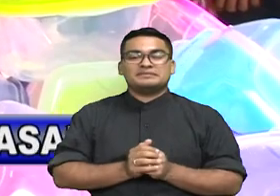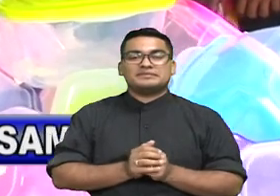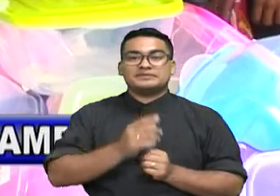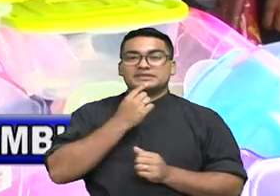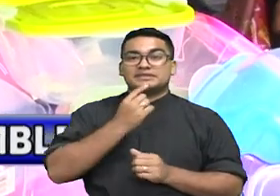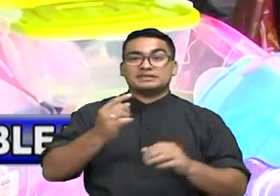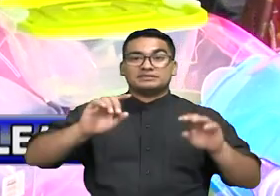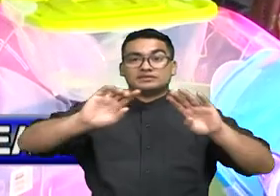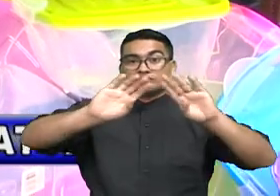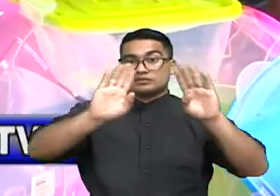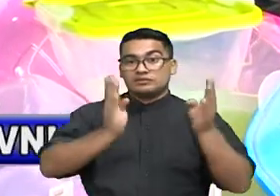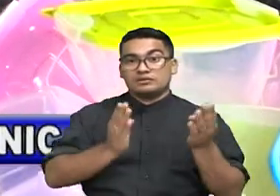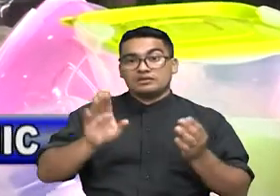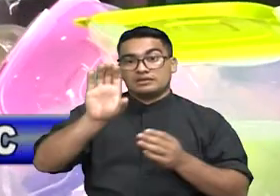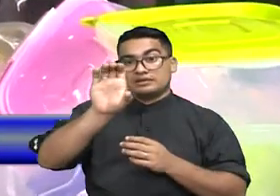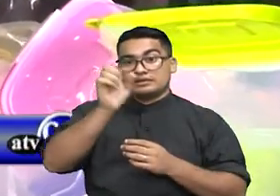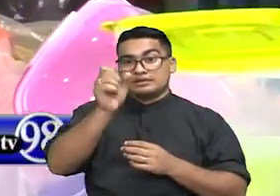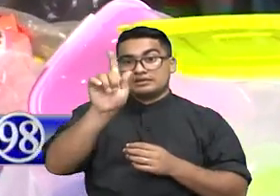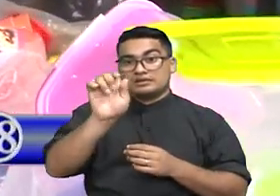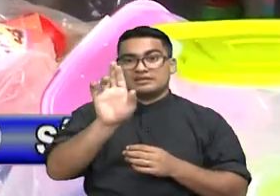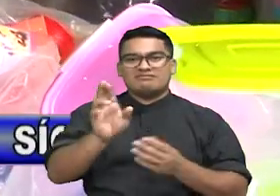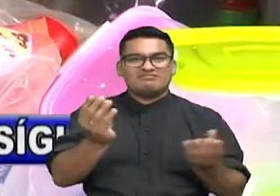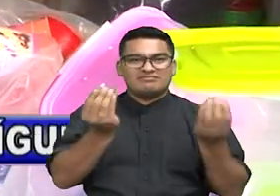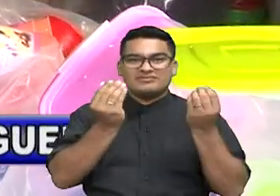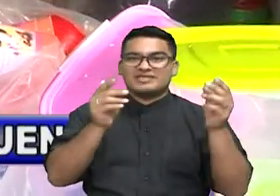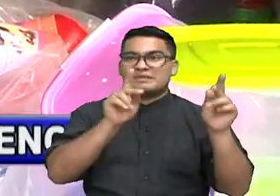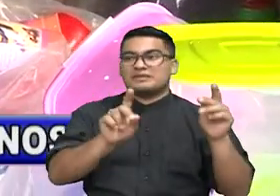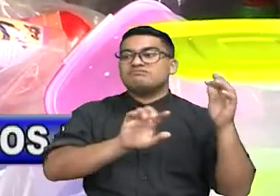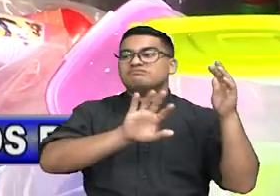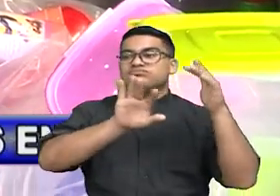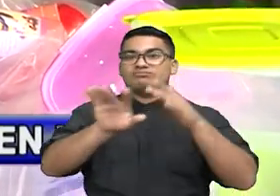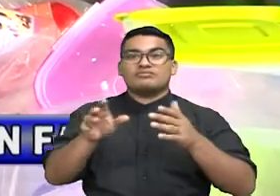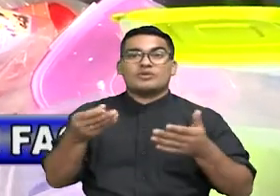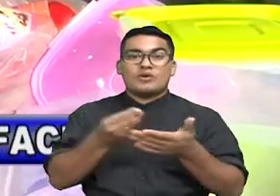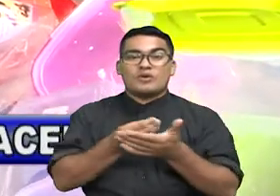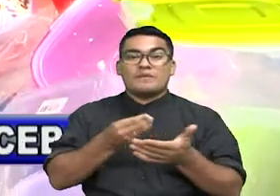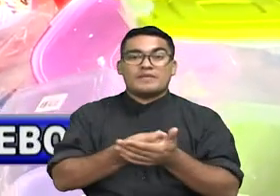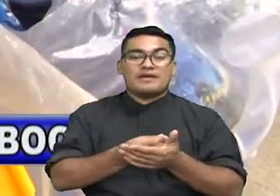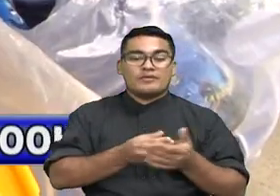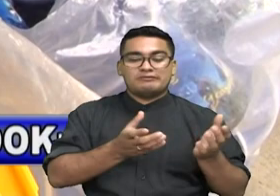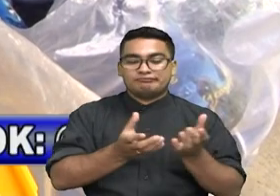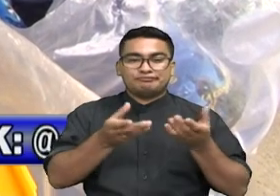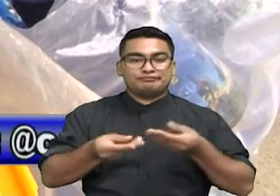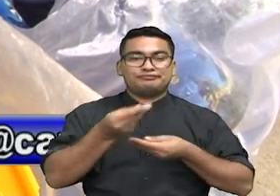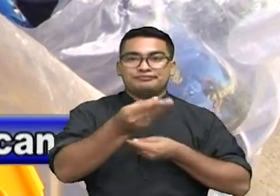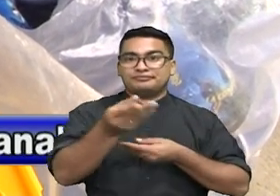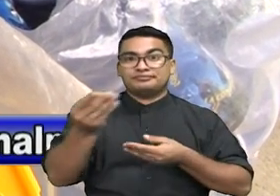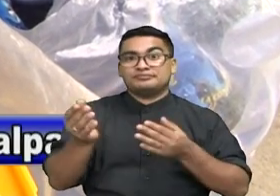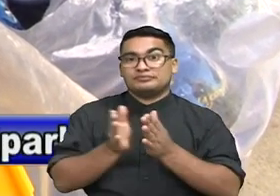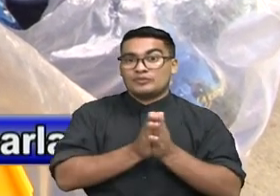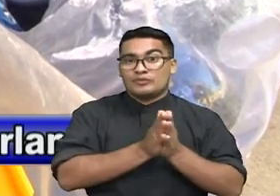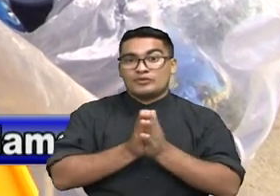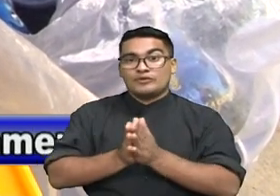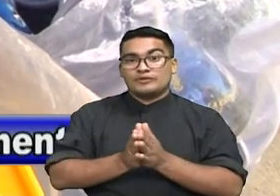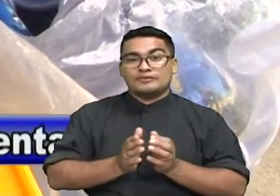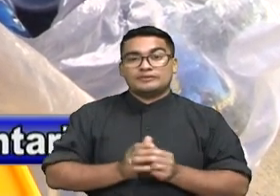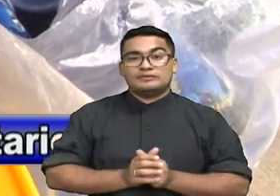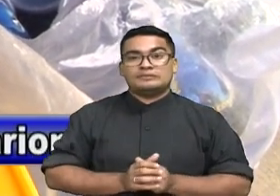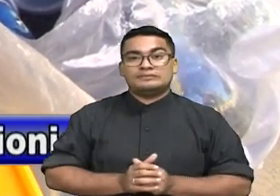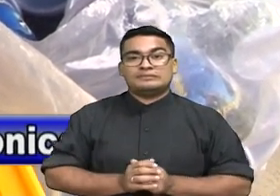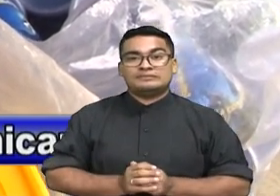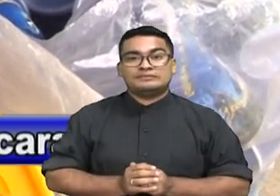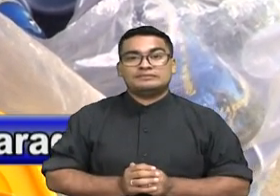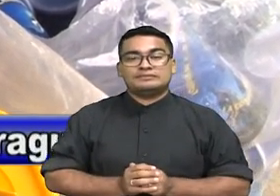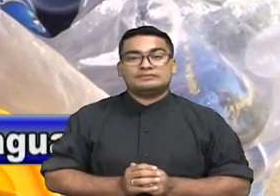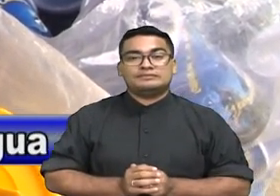doña Esther Paniagua ha recibido a miles de compradores que completan la gorra, que darán como parte del brindis a la Purísima Concepción de